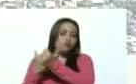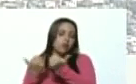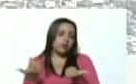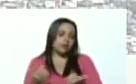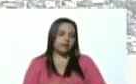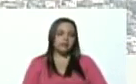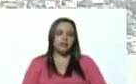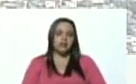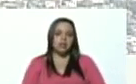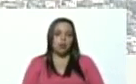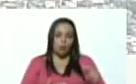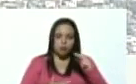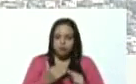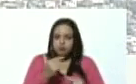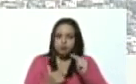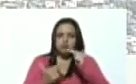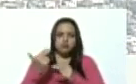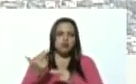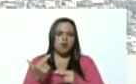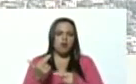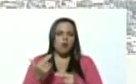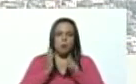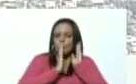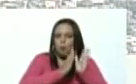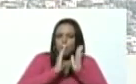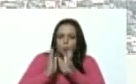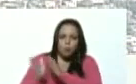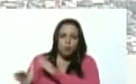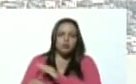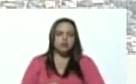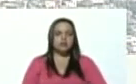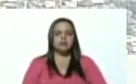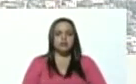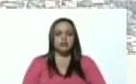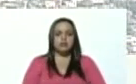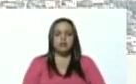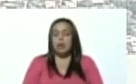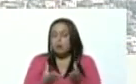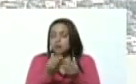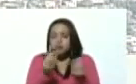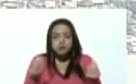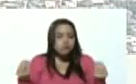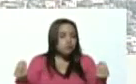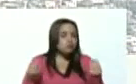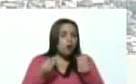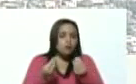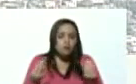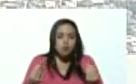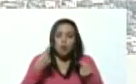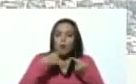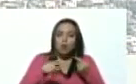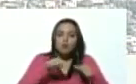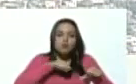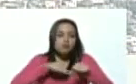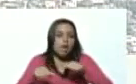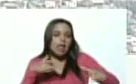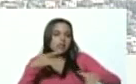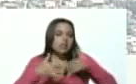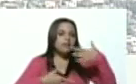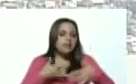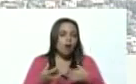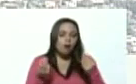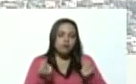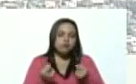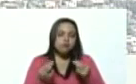funcional, constructivo, logístico de muchas, pero muchas acciones y actividades